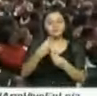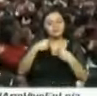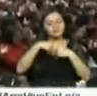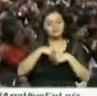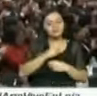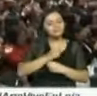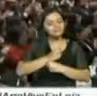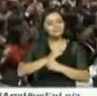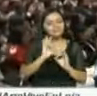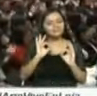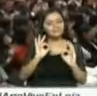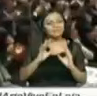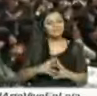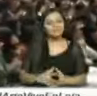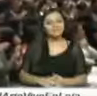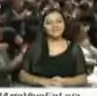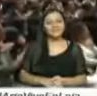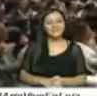tanto cariño.